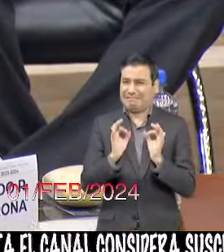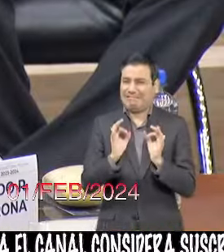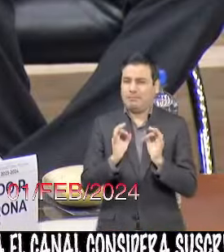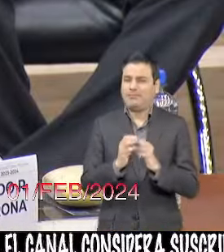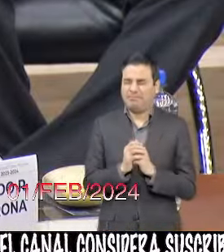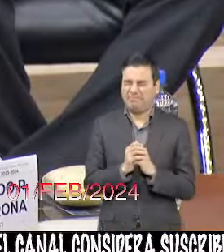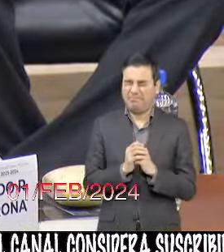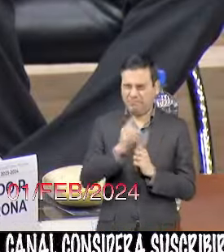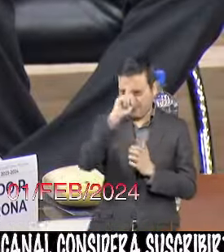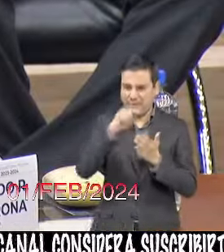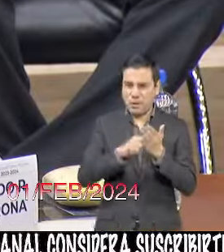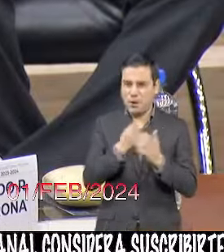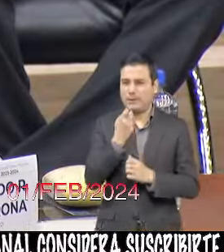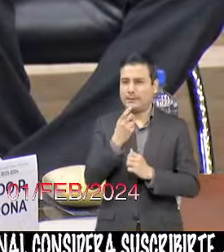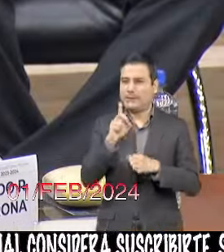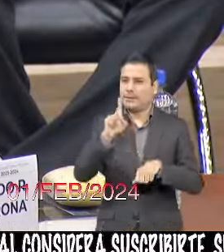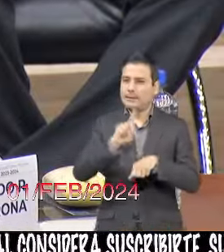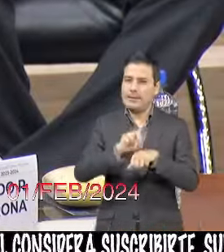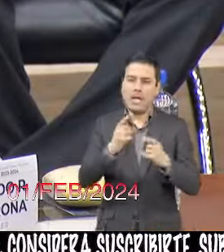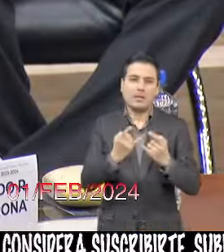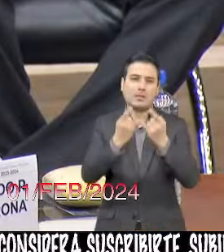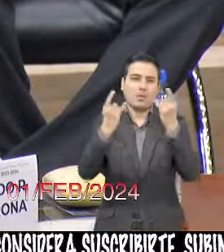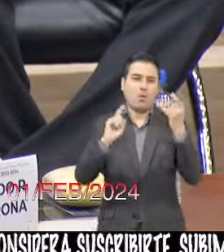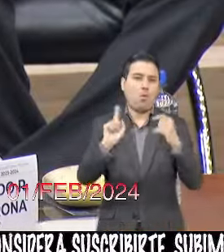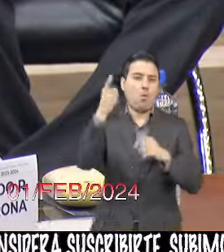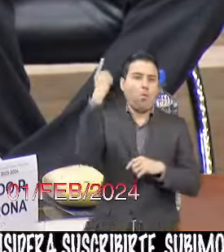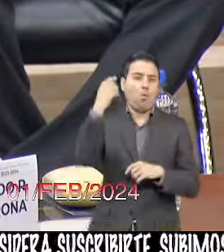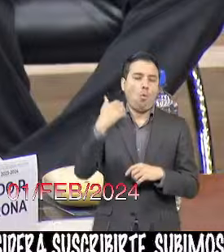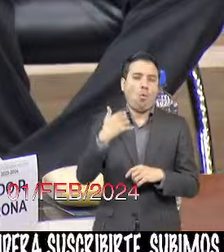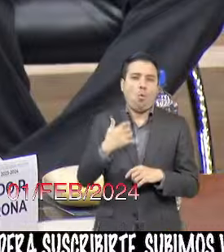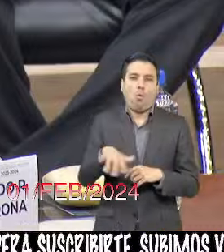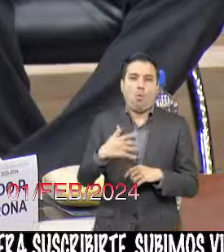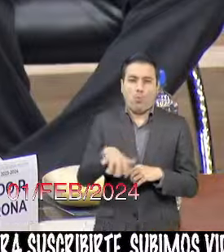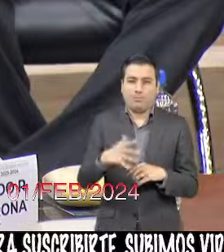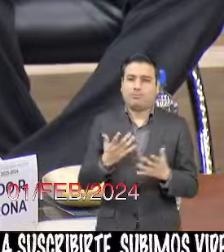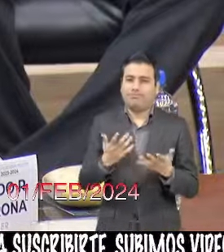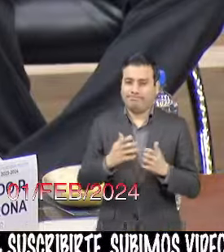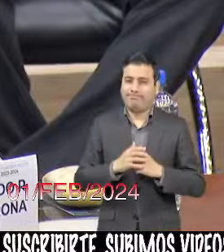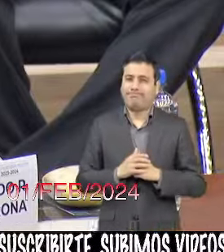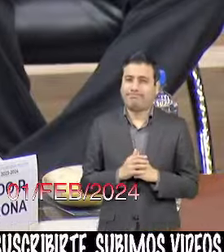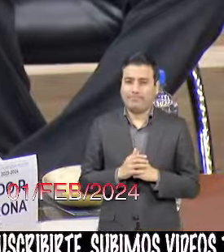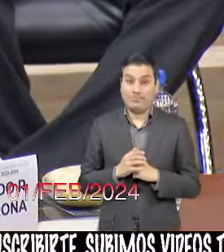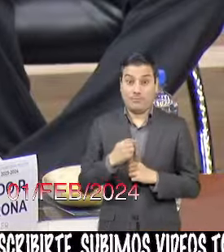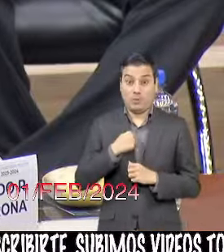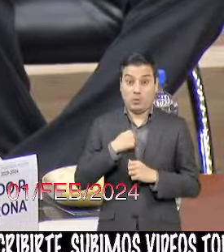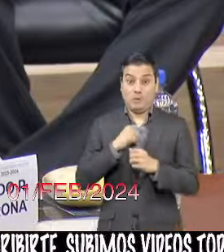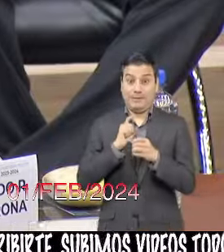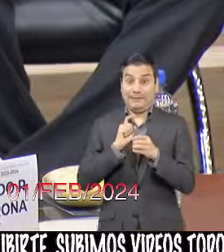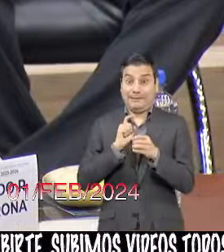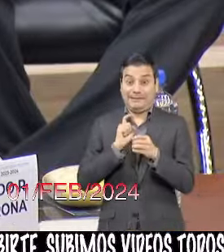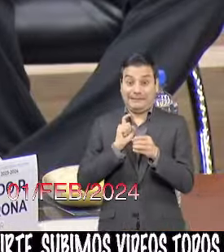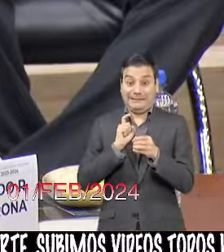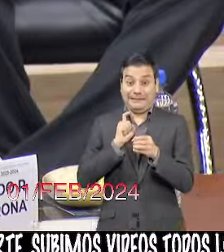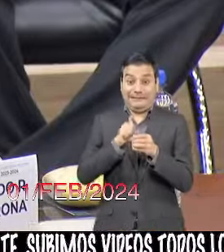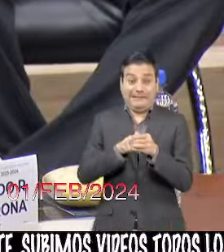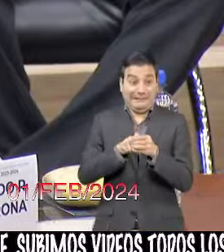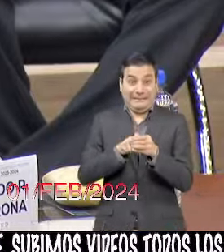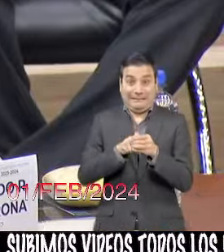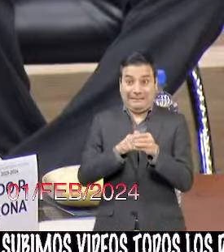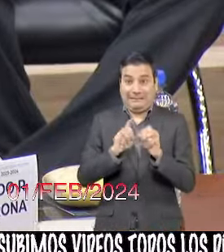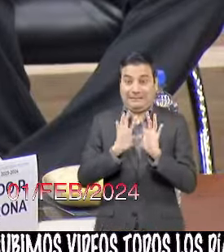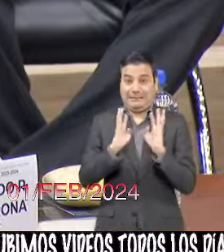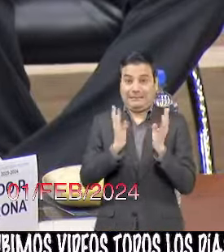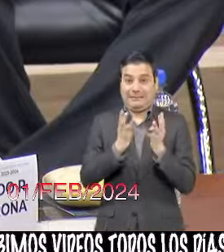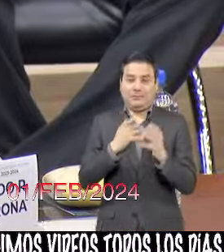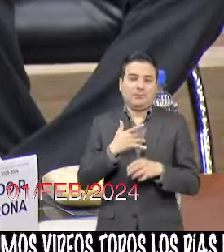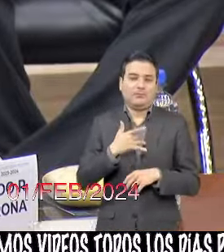un momento histórico para nuestra patria, y me precio y celebro que tenga yo el privilegio de formar parte de este